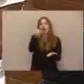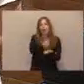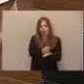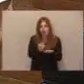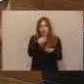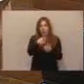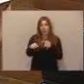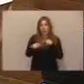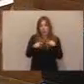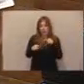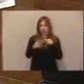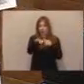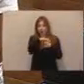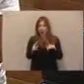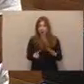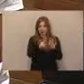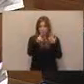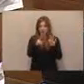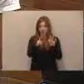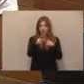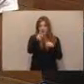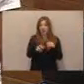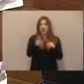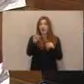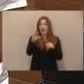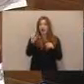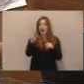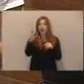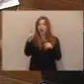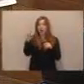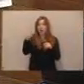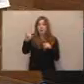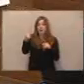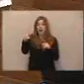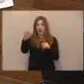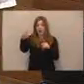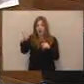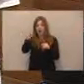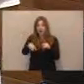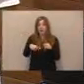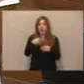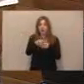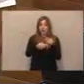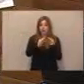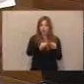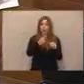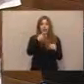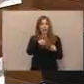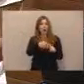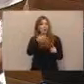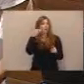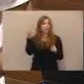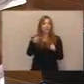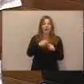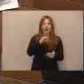gerente del Área 7, Ricardo Miguel Arbizu, incluso en funciones fai gala de esas cualidades de